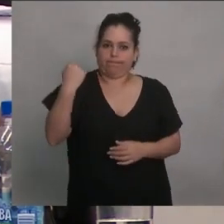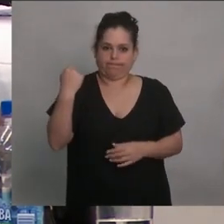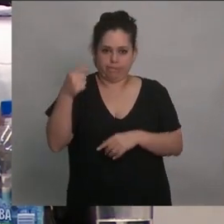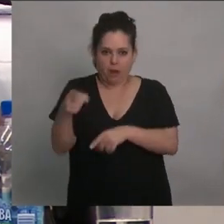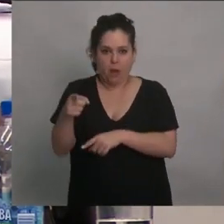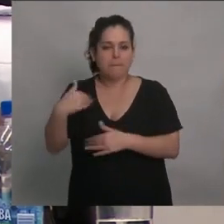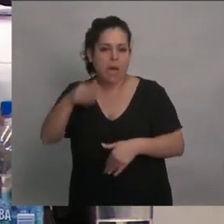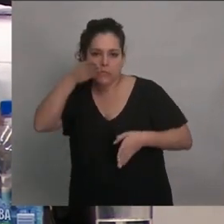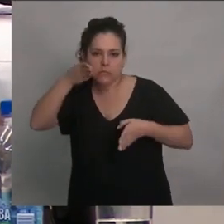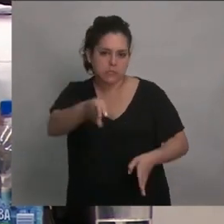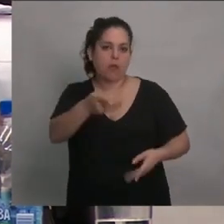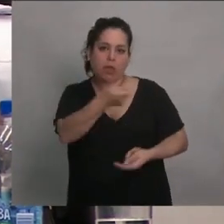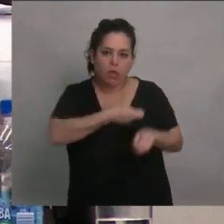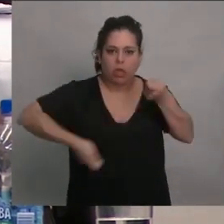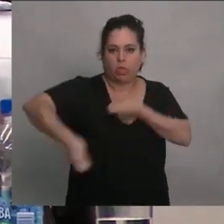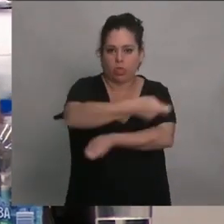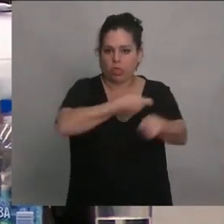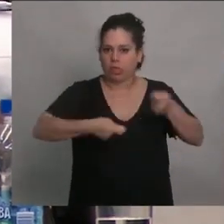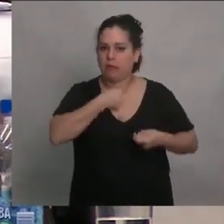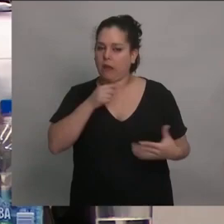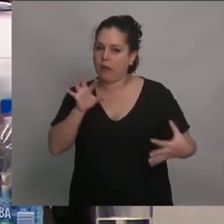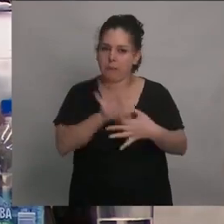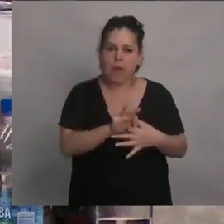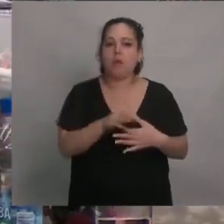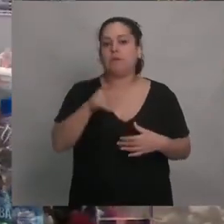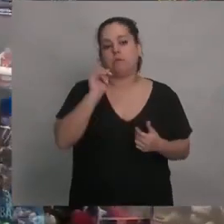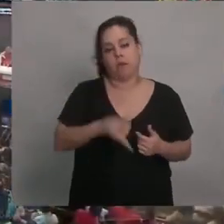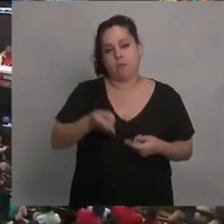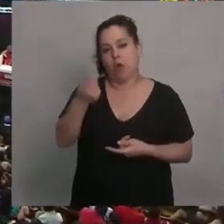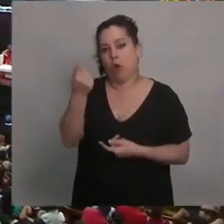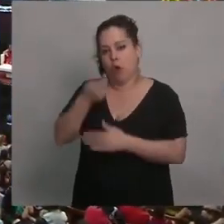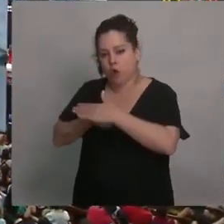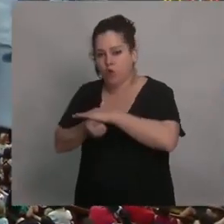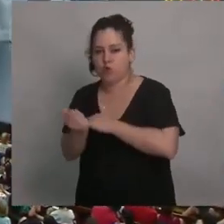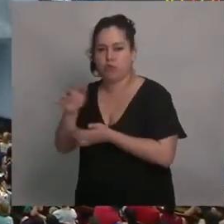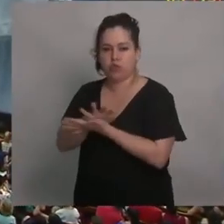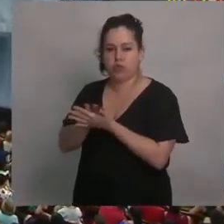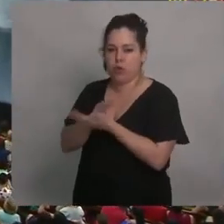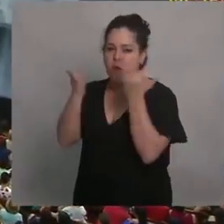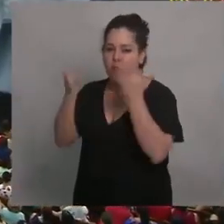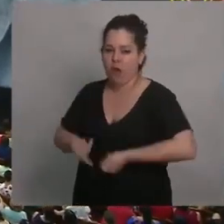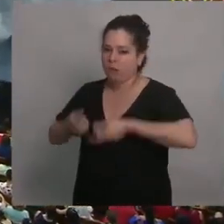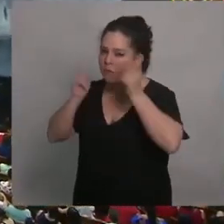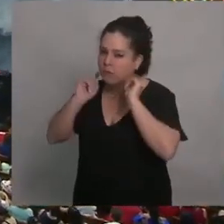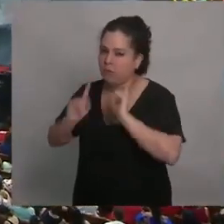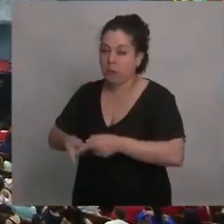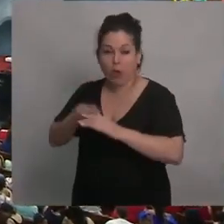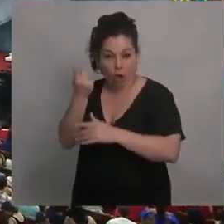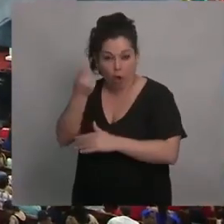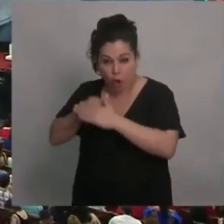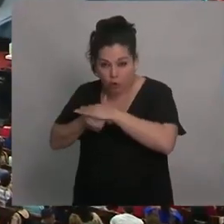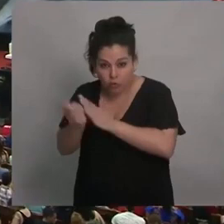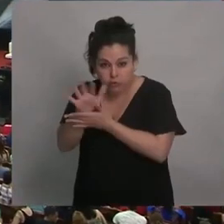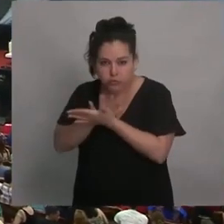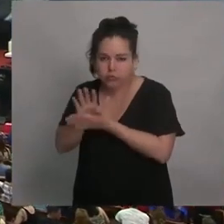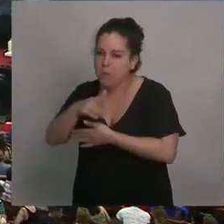el mercado. Y además de todo esto, por la corrupción. Y la corrupción que engloba a la